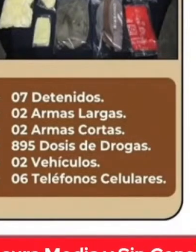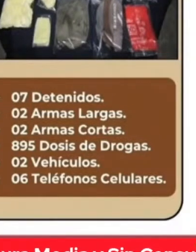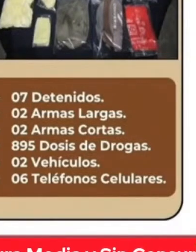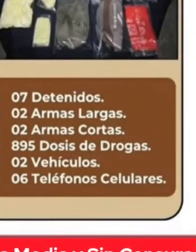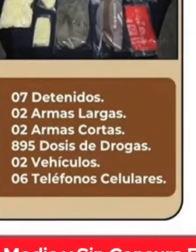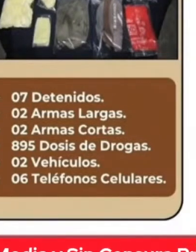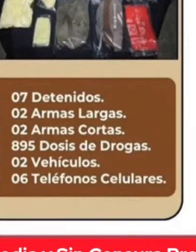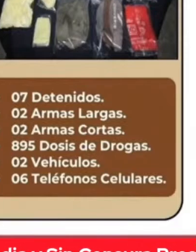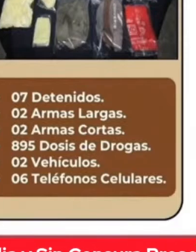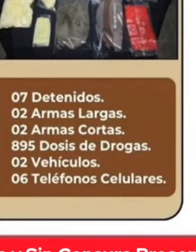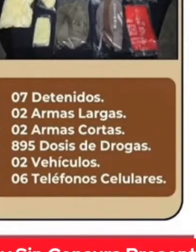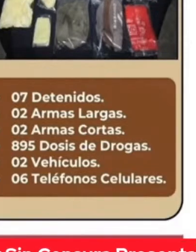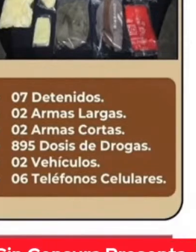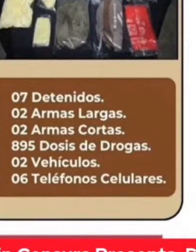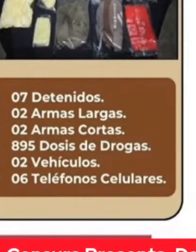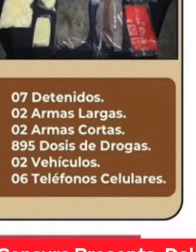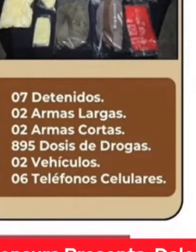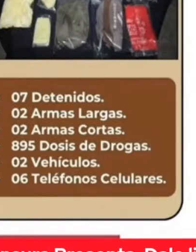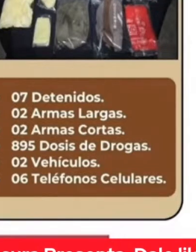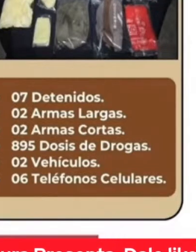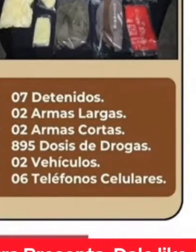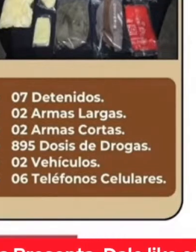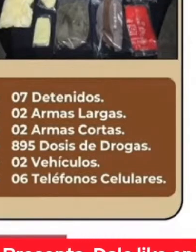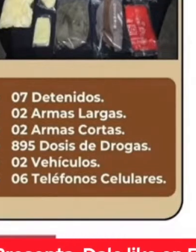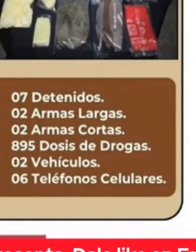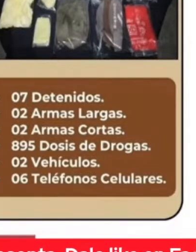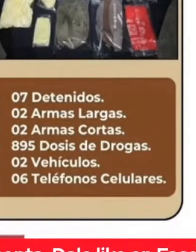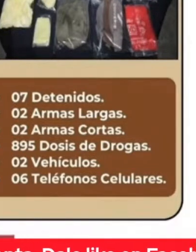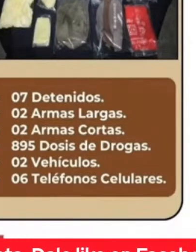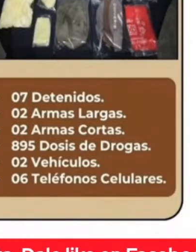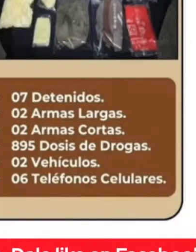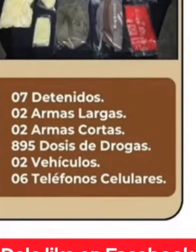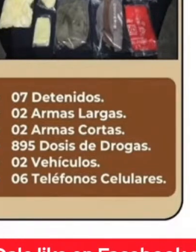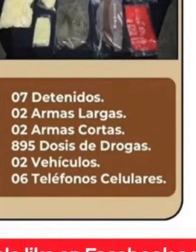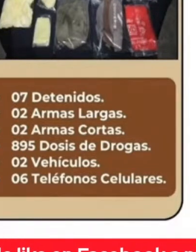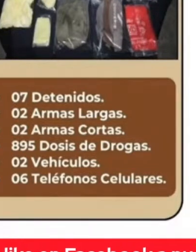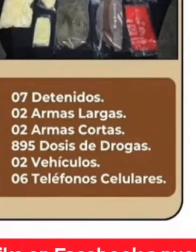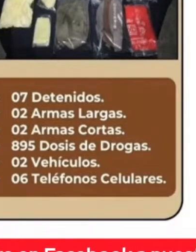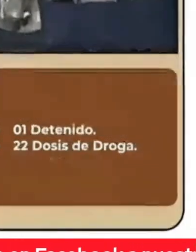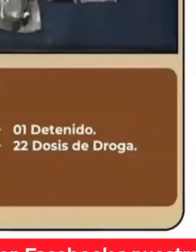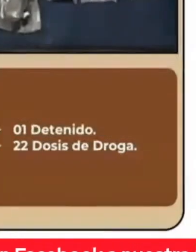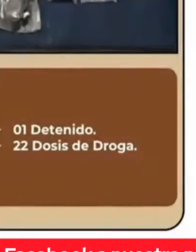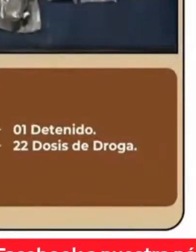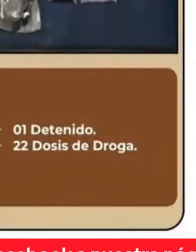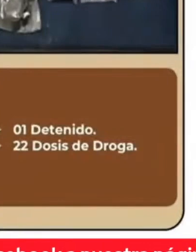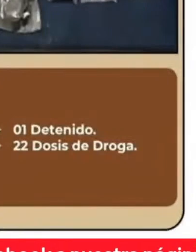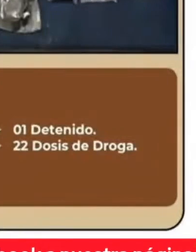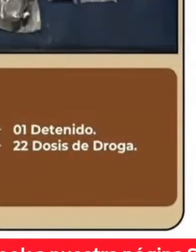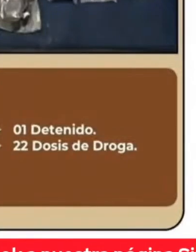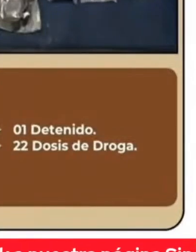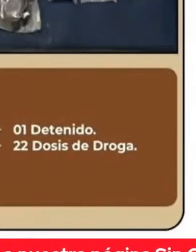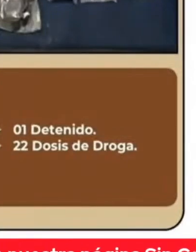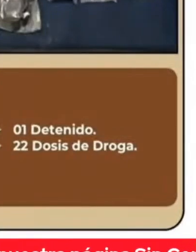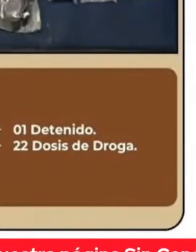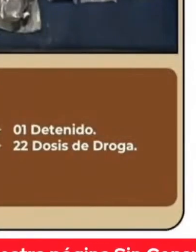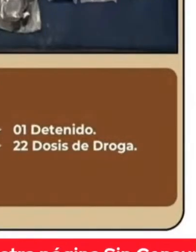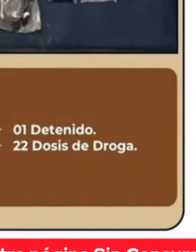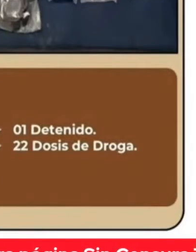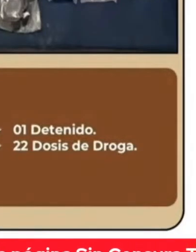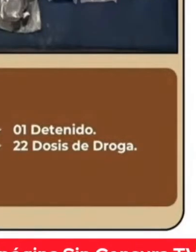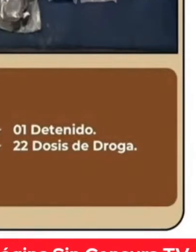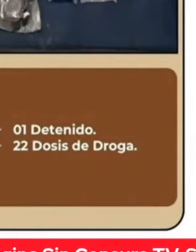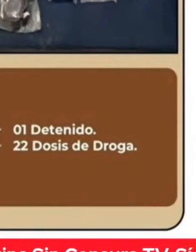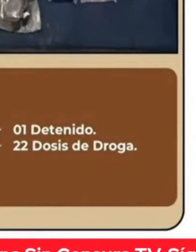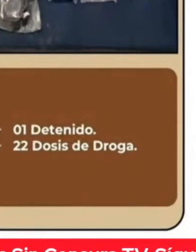del Carmen también lo mismo un detenido con droga la que sigue en Colima Colima un detenido también con drogas en Puerto Vallarta